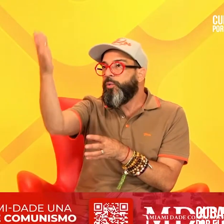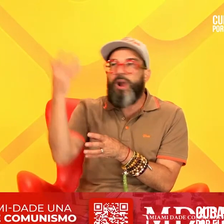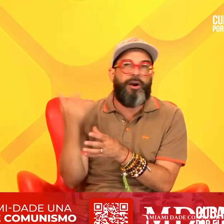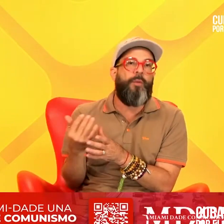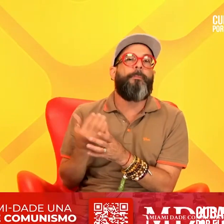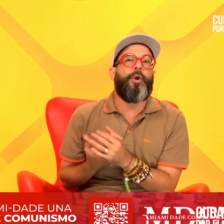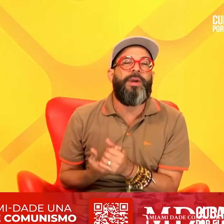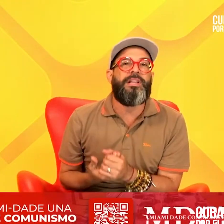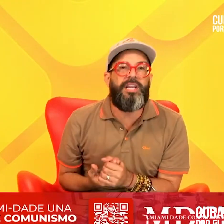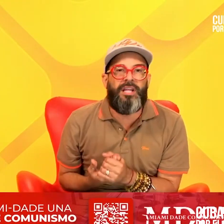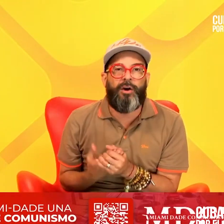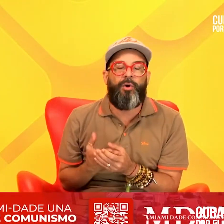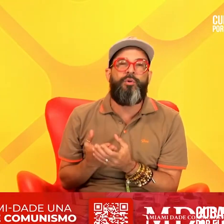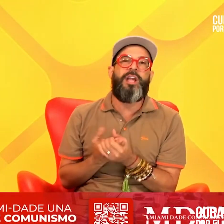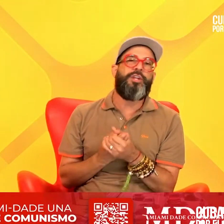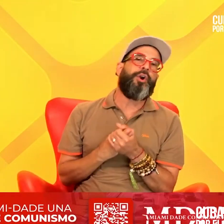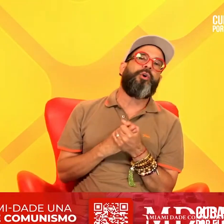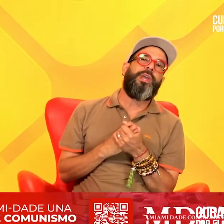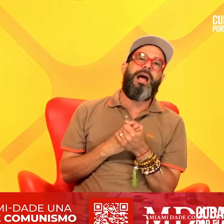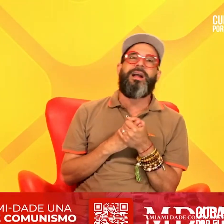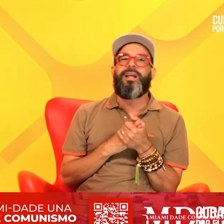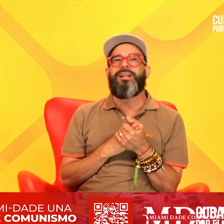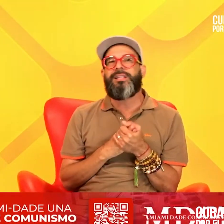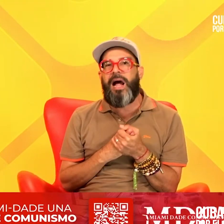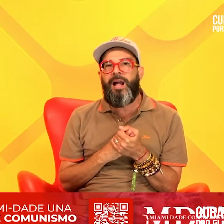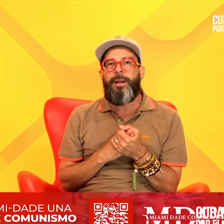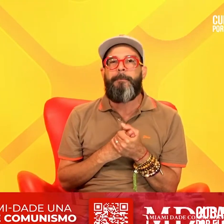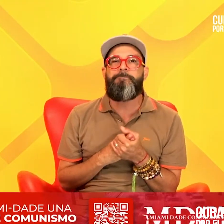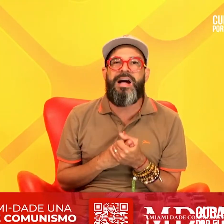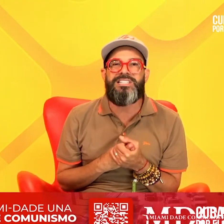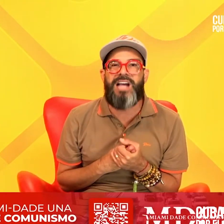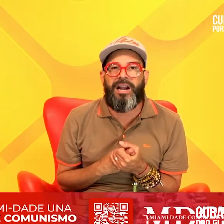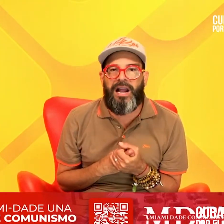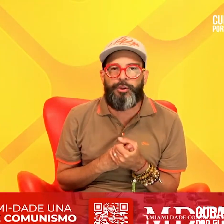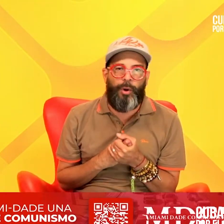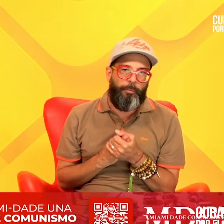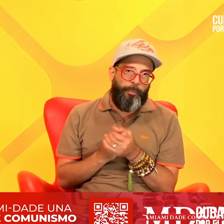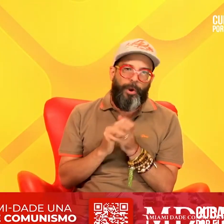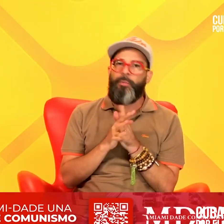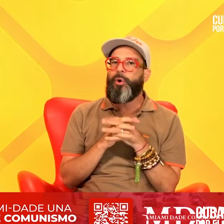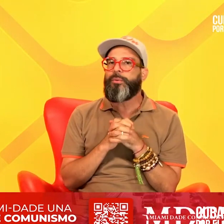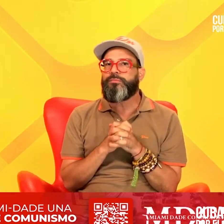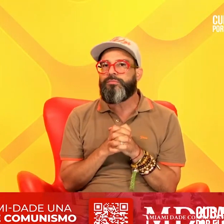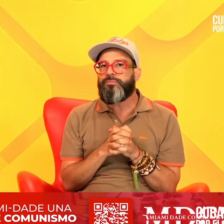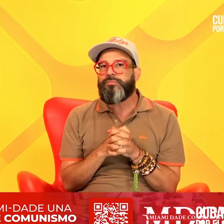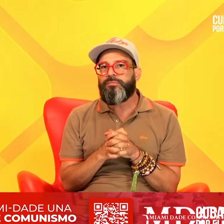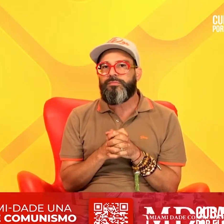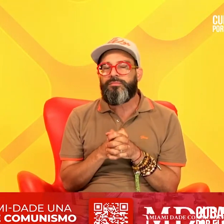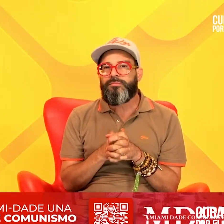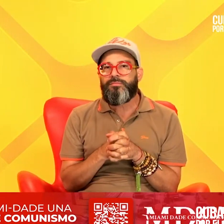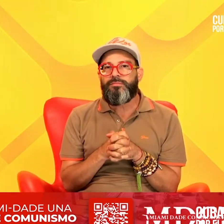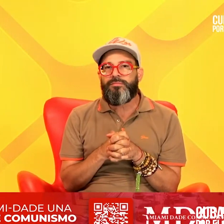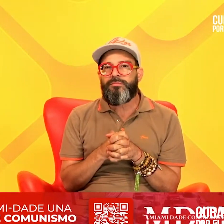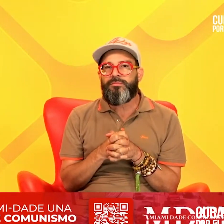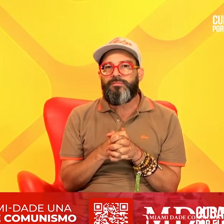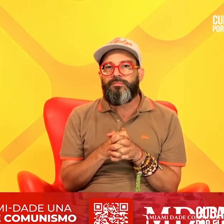una comprometida con una ideología que está masacrando a un pueblo